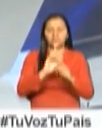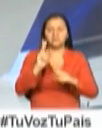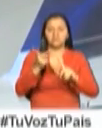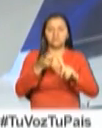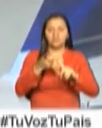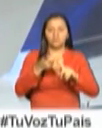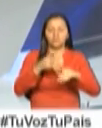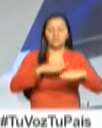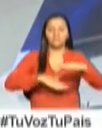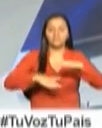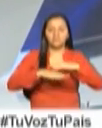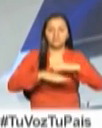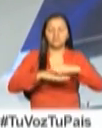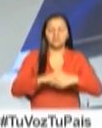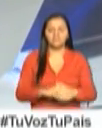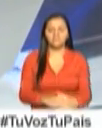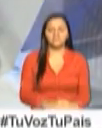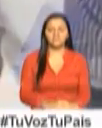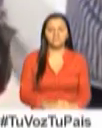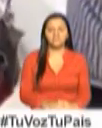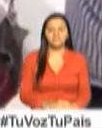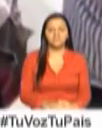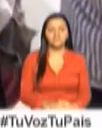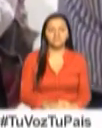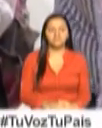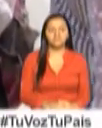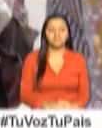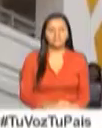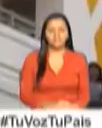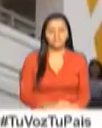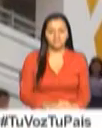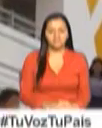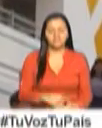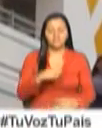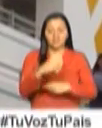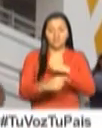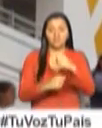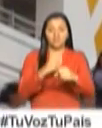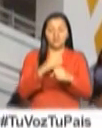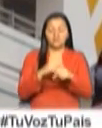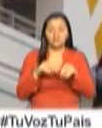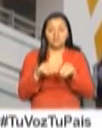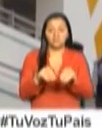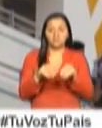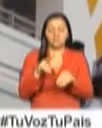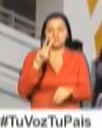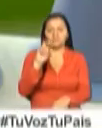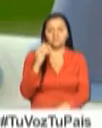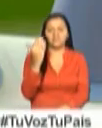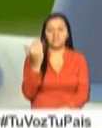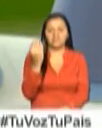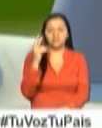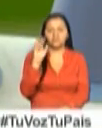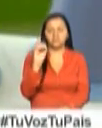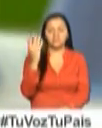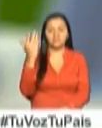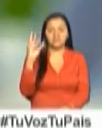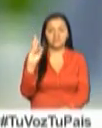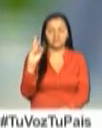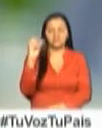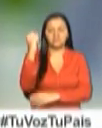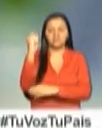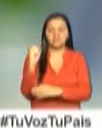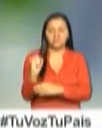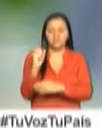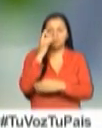de educación general básica. El año lectivo 2015-2016 en todo el régimen Sierra